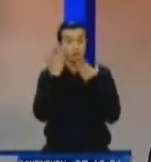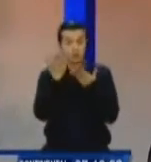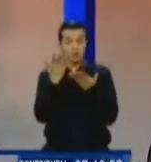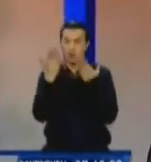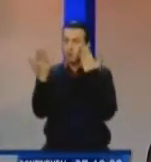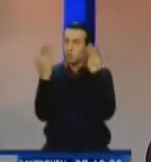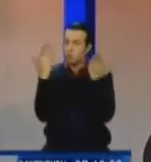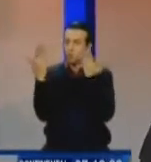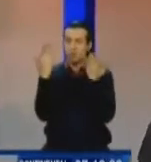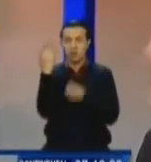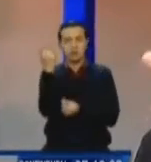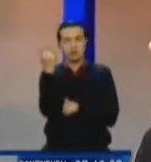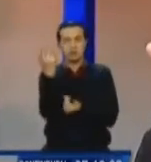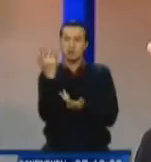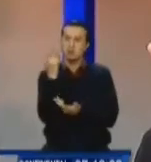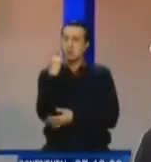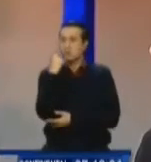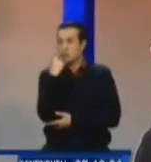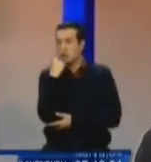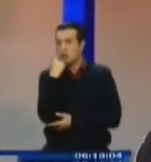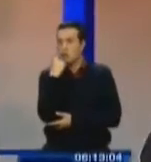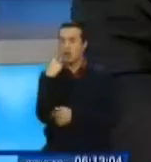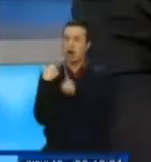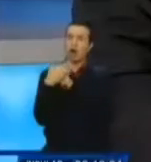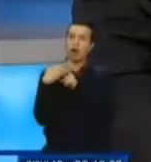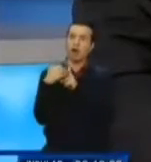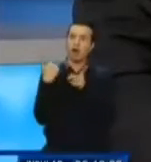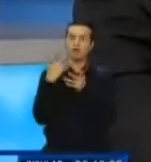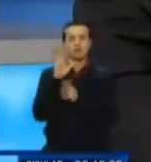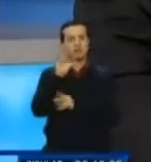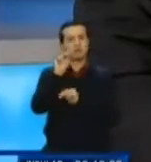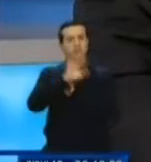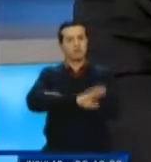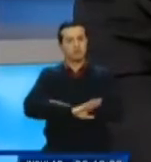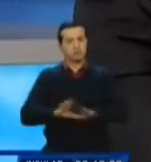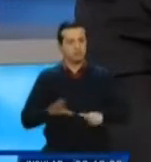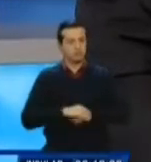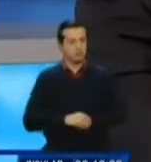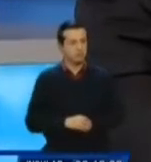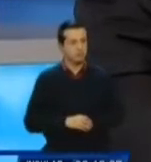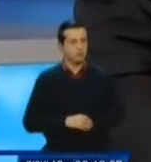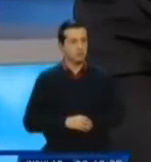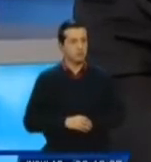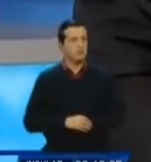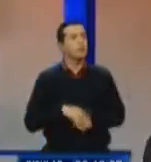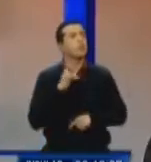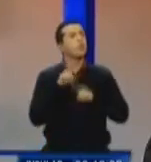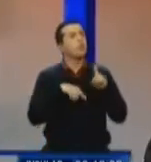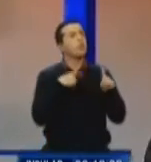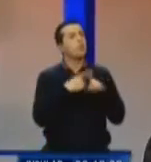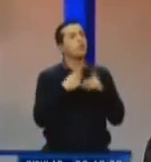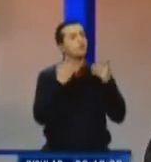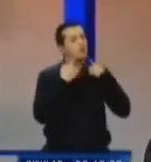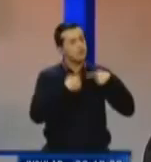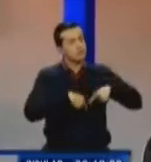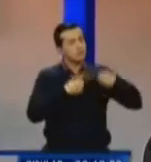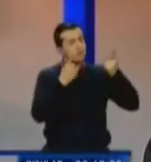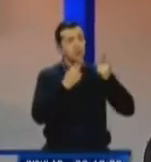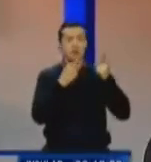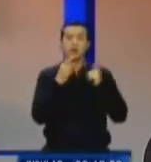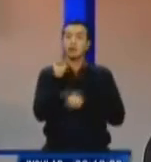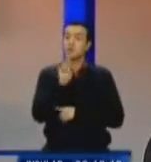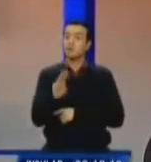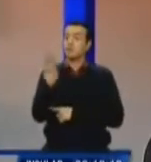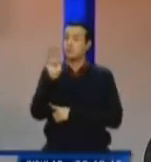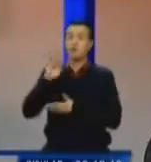comparar los precios no se deje ver la cara de eso cuando tenemos ya listos todos estos manuales que tras mencionar el lodo en el aplicativo para